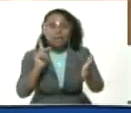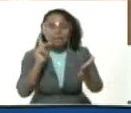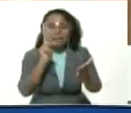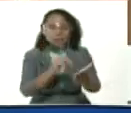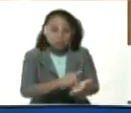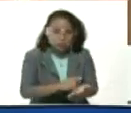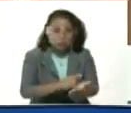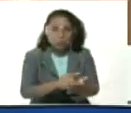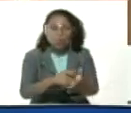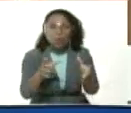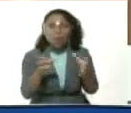equipos de Corpoelep.